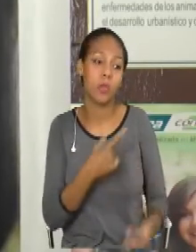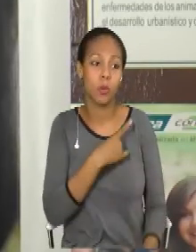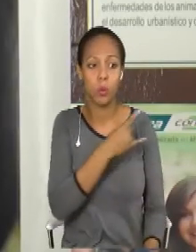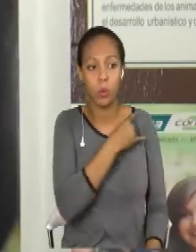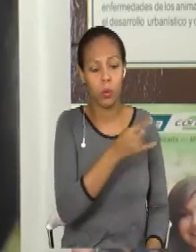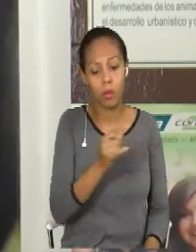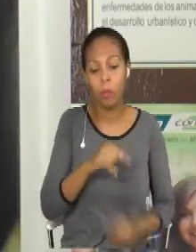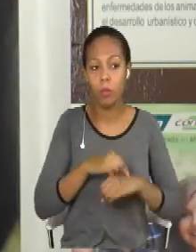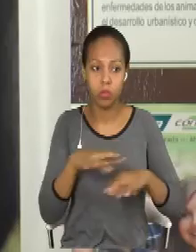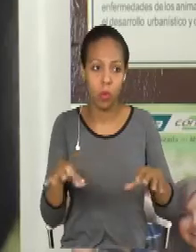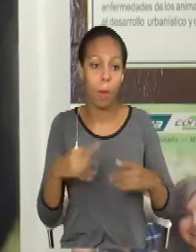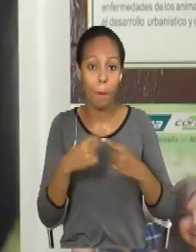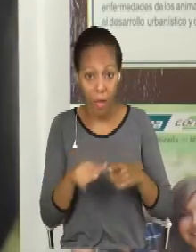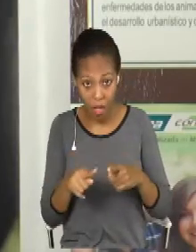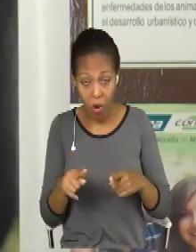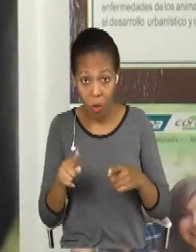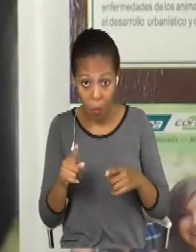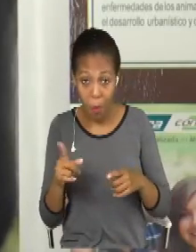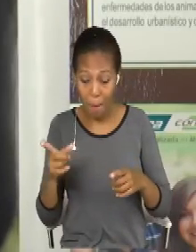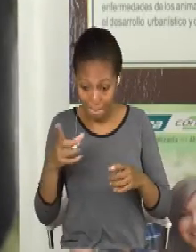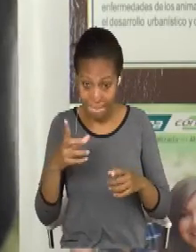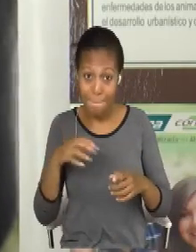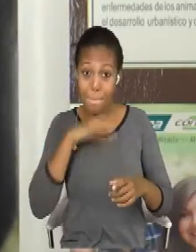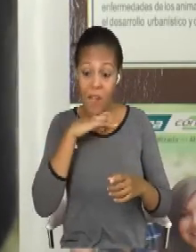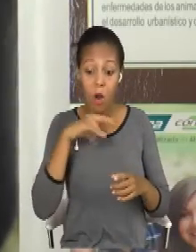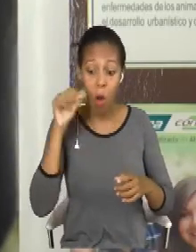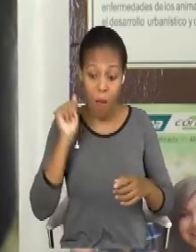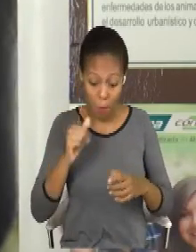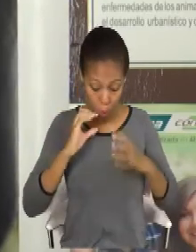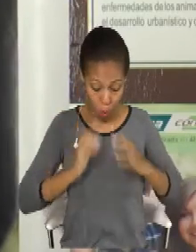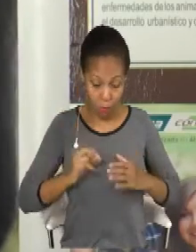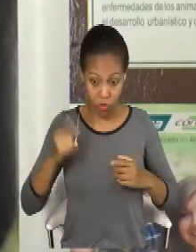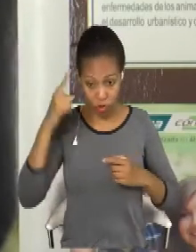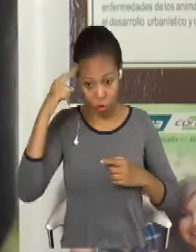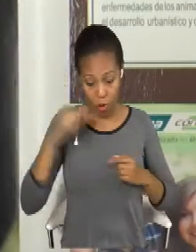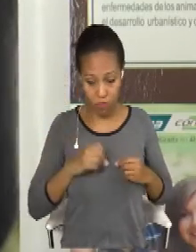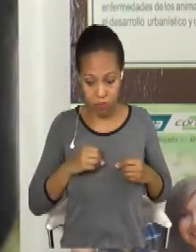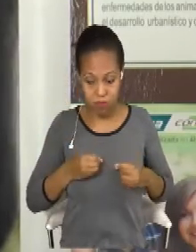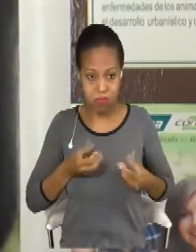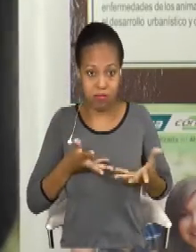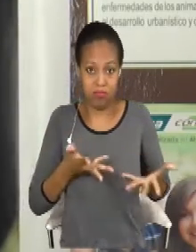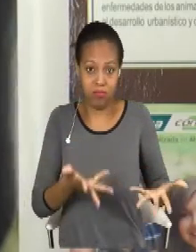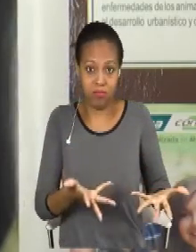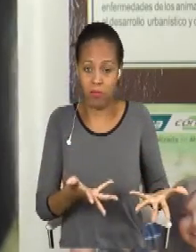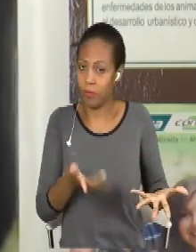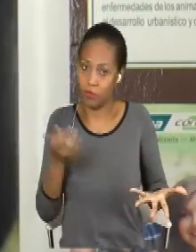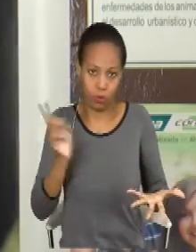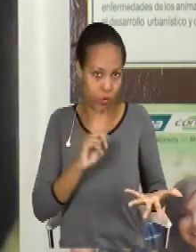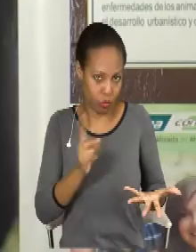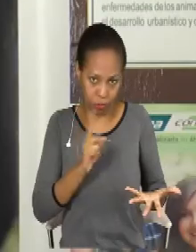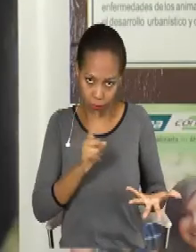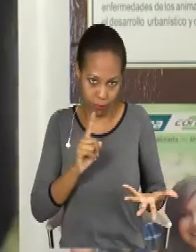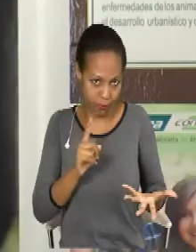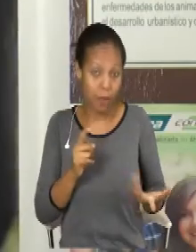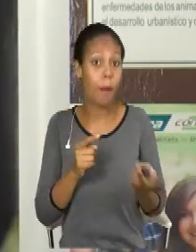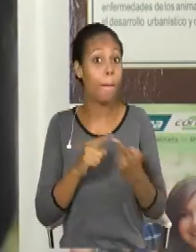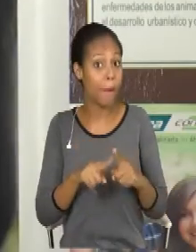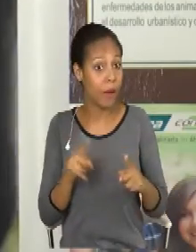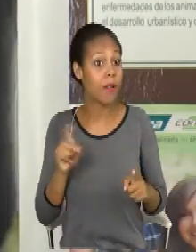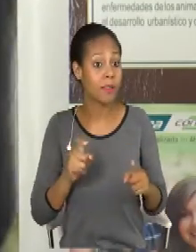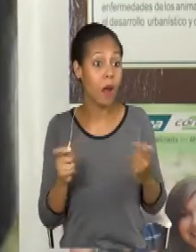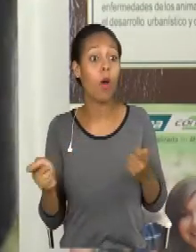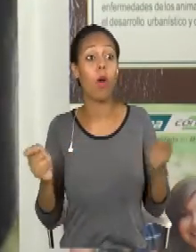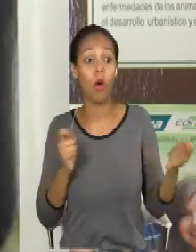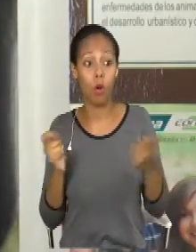es verdad que ellos produzcan las garrapatas, pero sí es verdad que necesitan un control